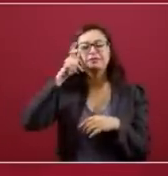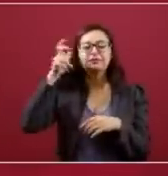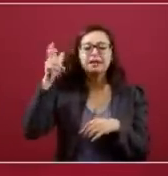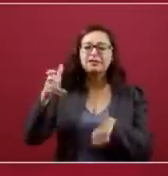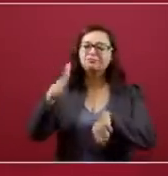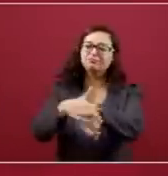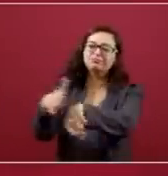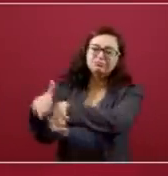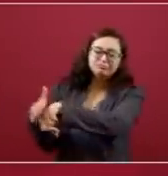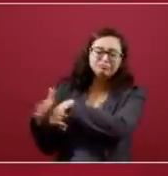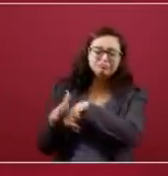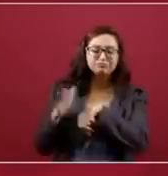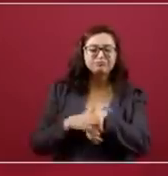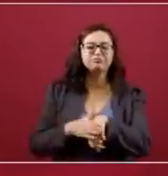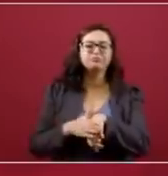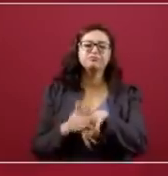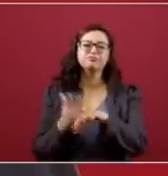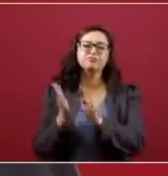para que